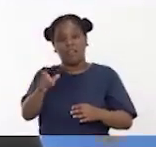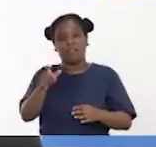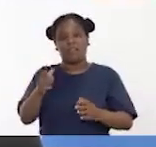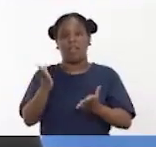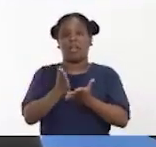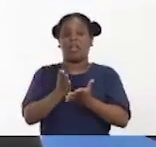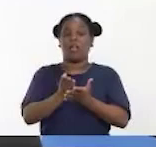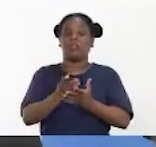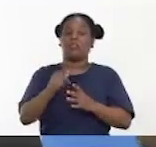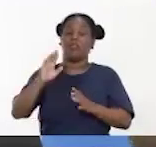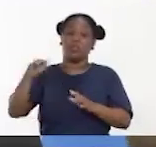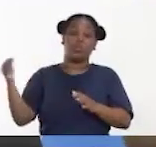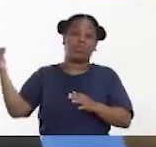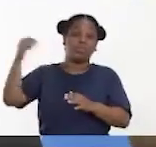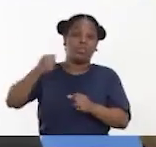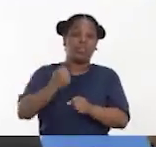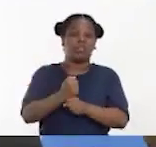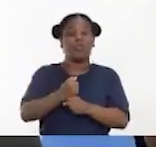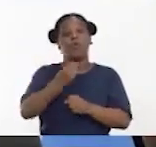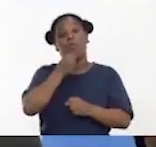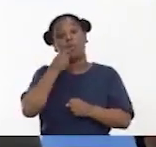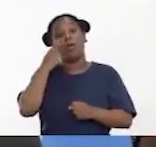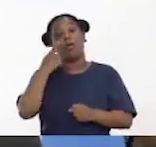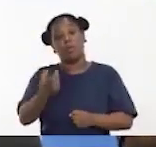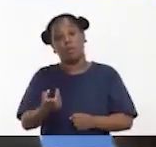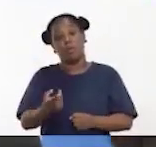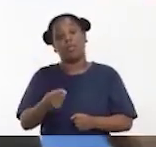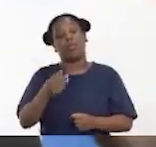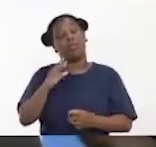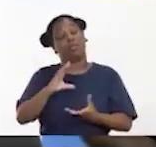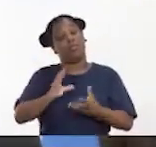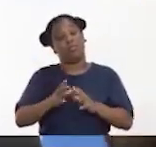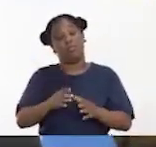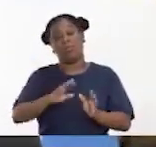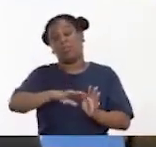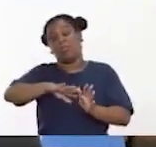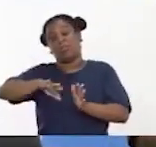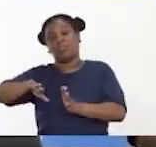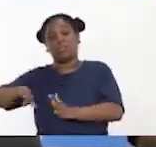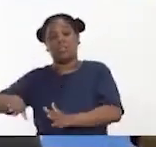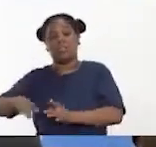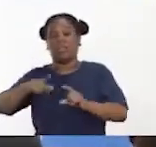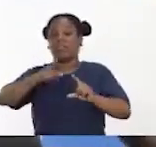cuando llegue pueda verla y no de esa manera no se atrasa en los